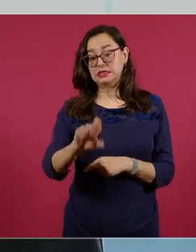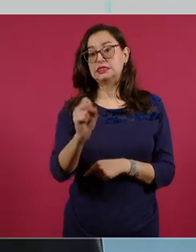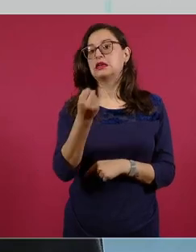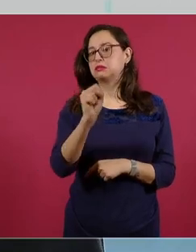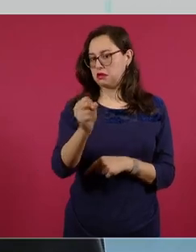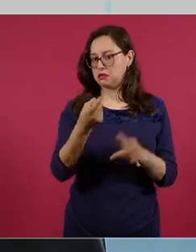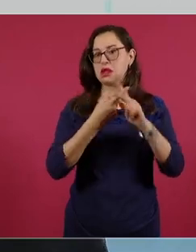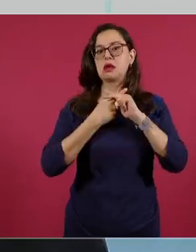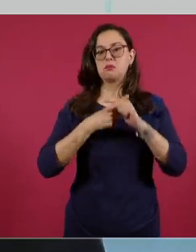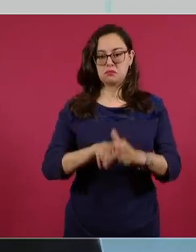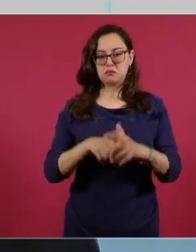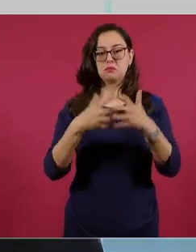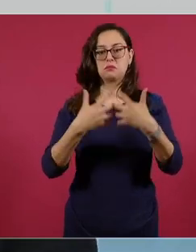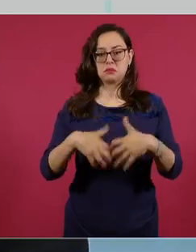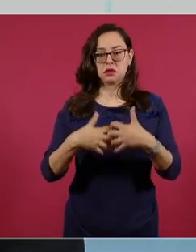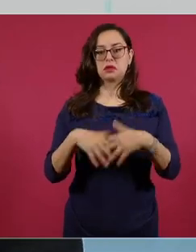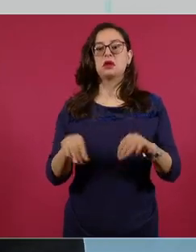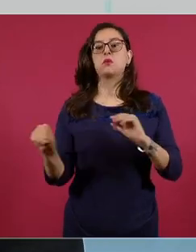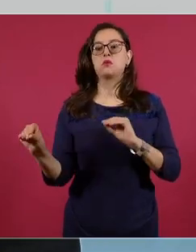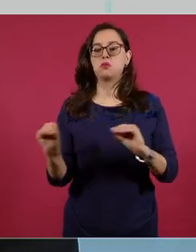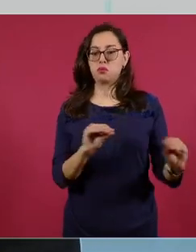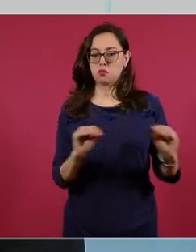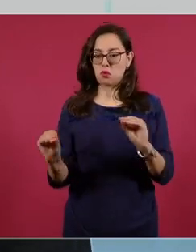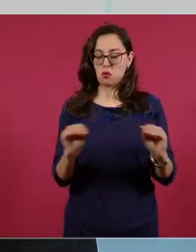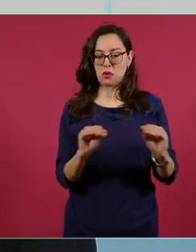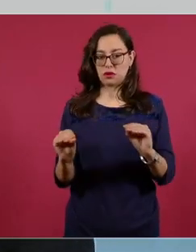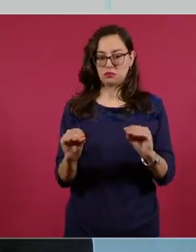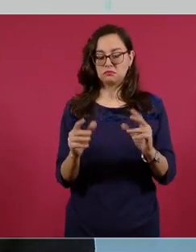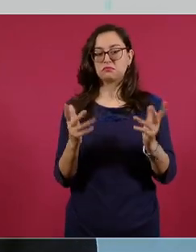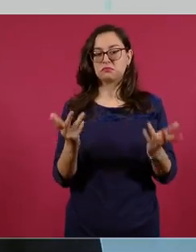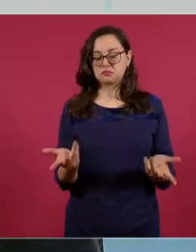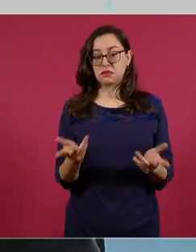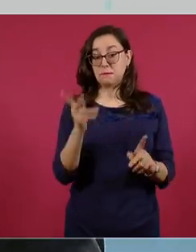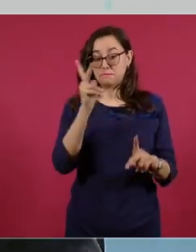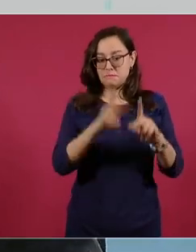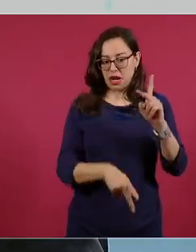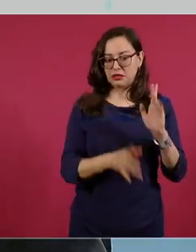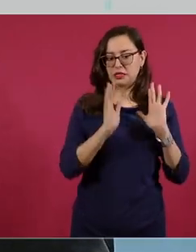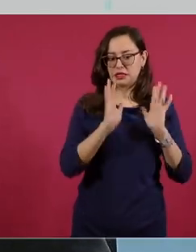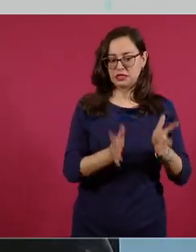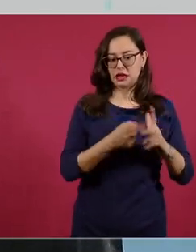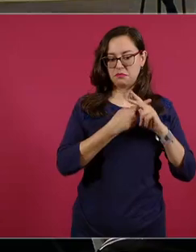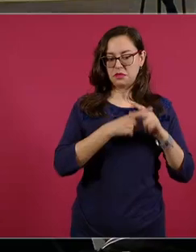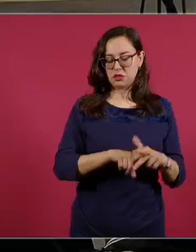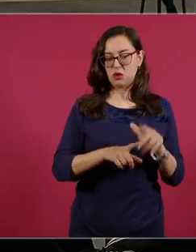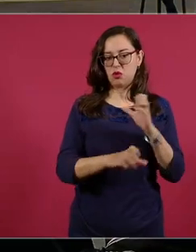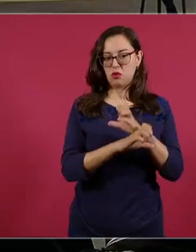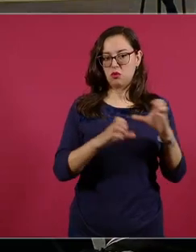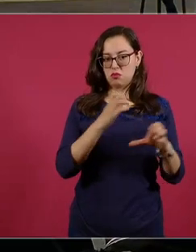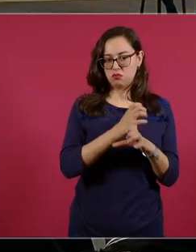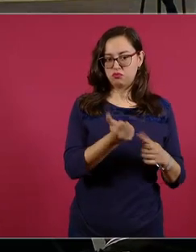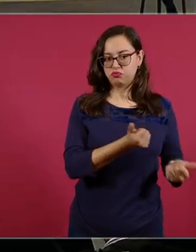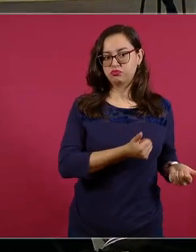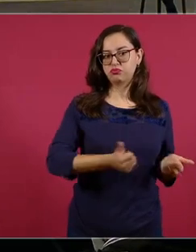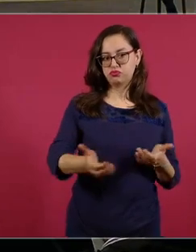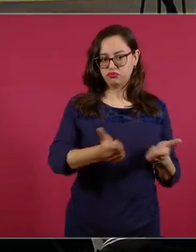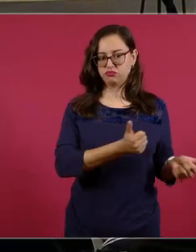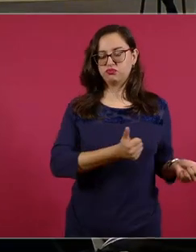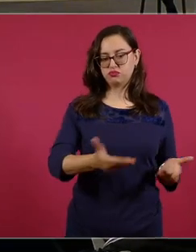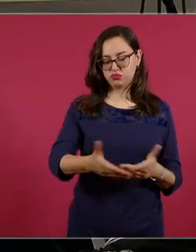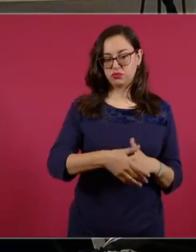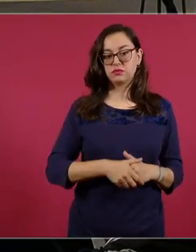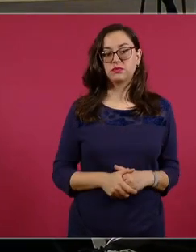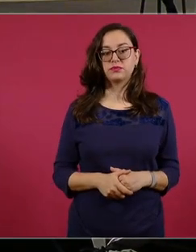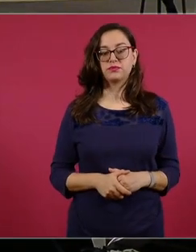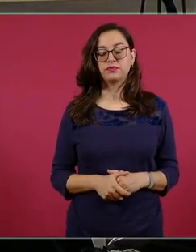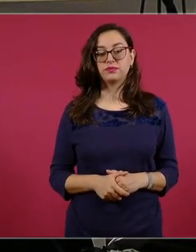la vamos pero ya estamos moviendo carga hasta Roberto Ayala, principalmente estamos moviendo cemento. La siguiente, por favor.